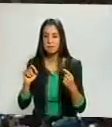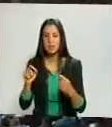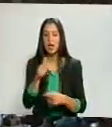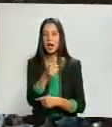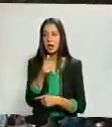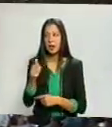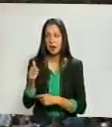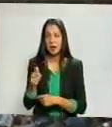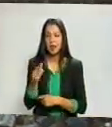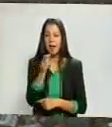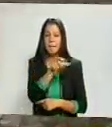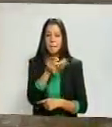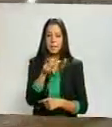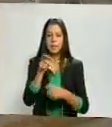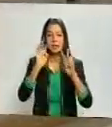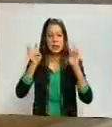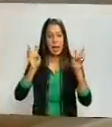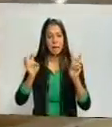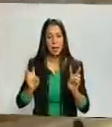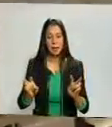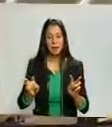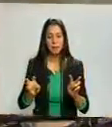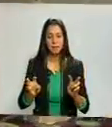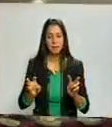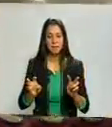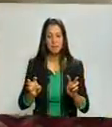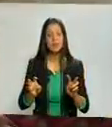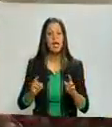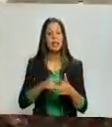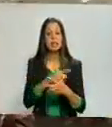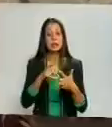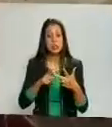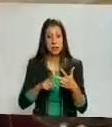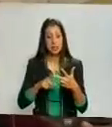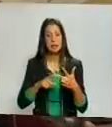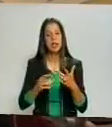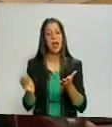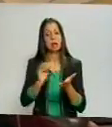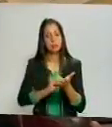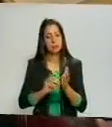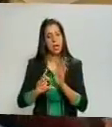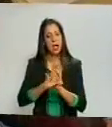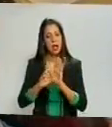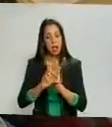de los aspecto. Esto corresponde al tercer instrumento jurídico